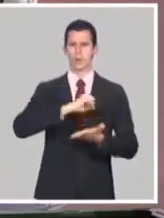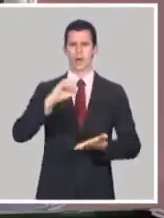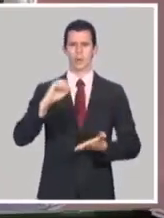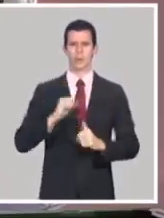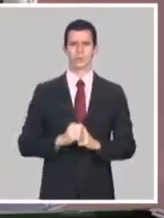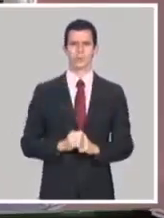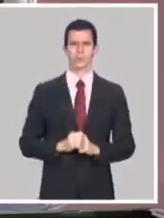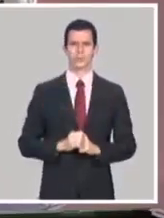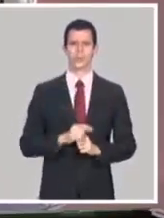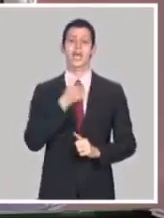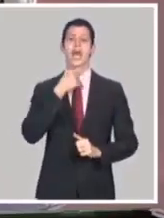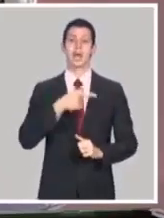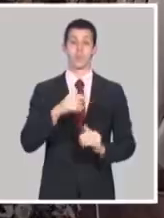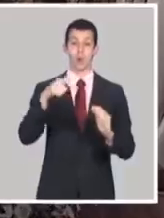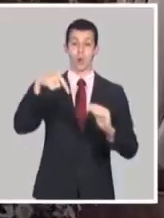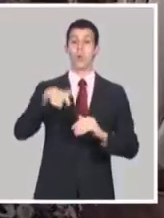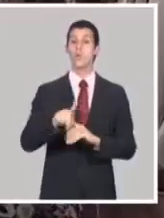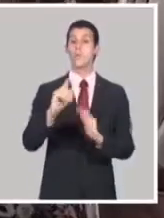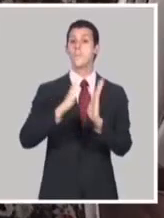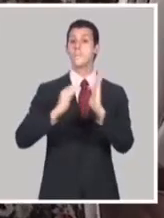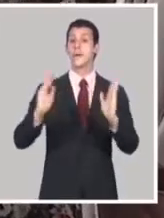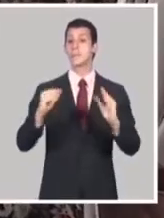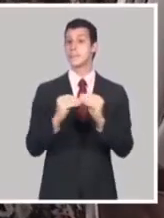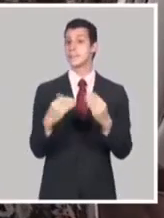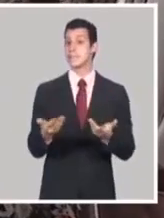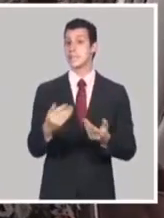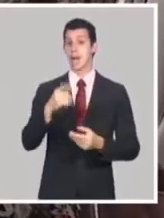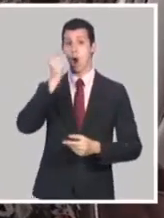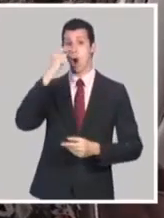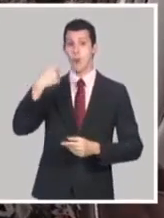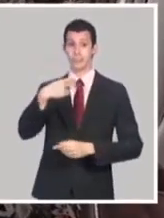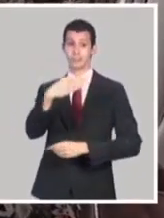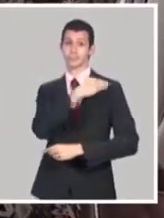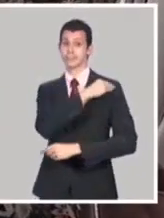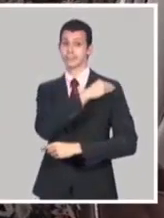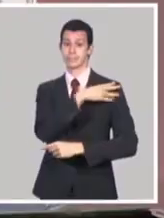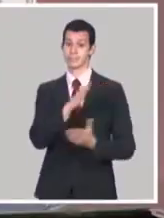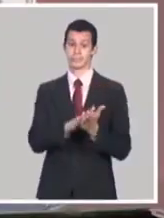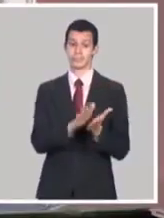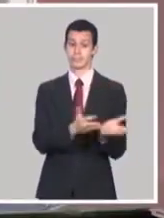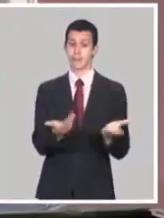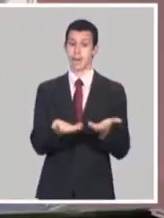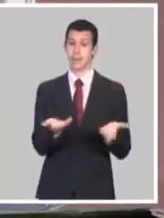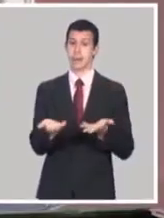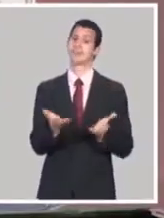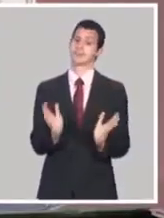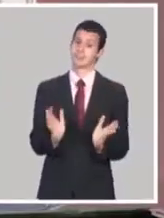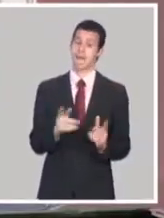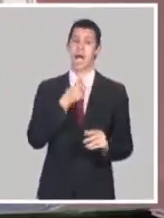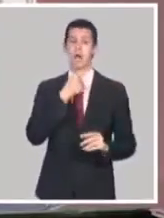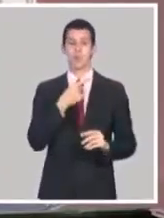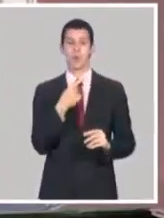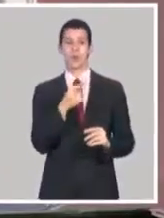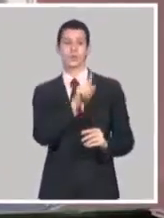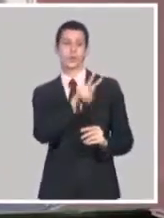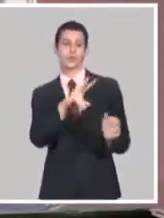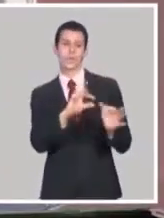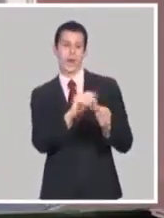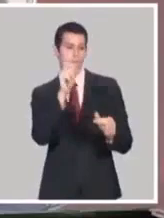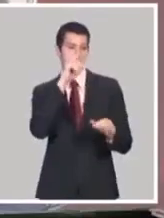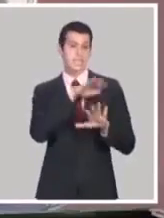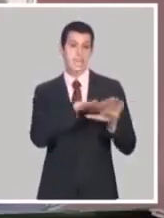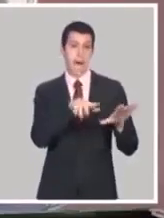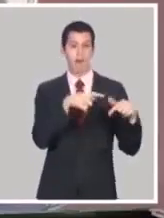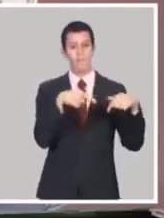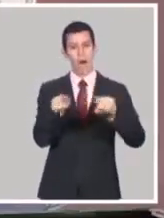ocurra sería en el mes de julio para nuestros estudiantes y los que terminan grande grado 12 que van a la universidad se haría entre los